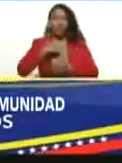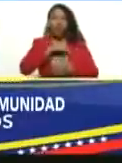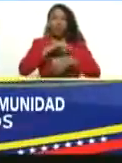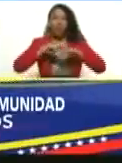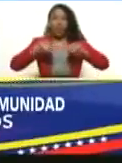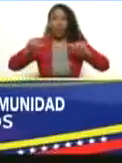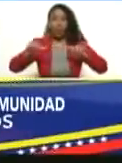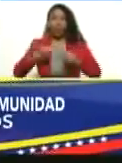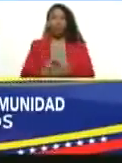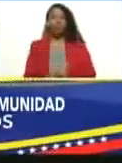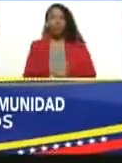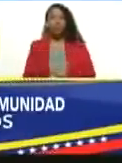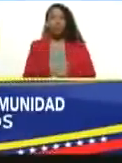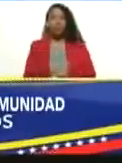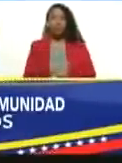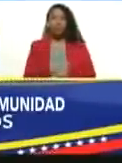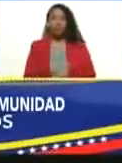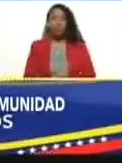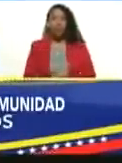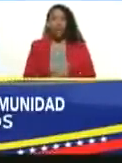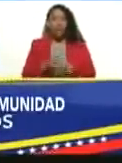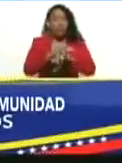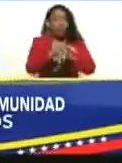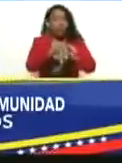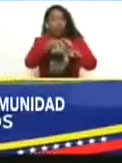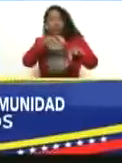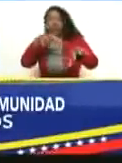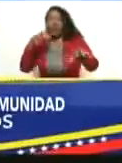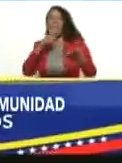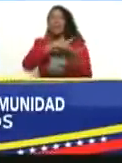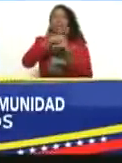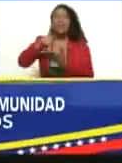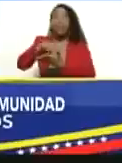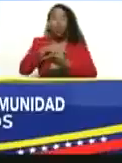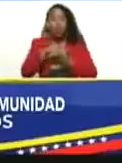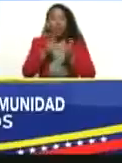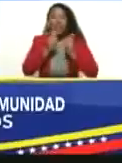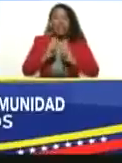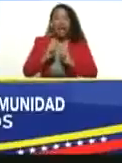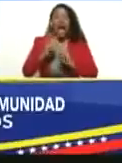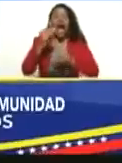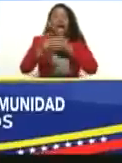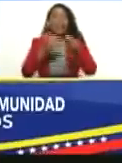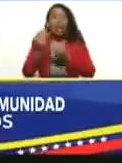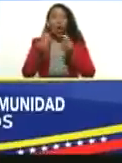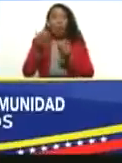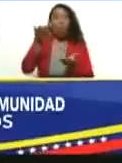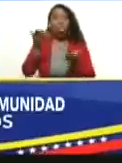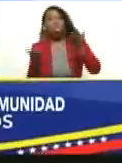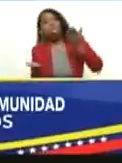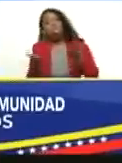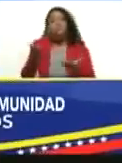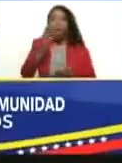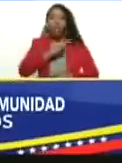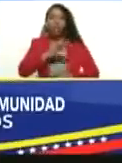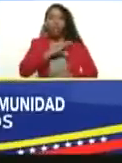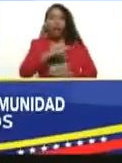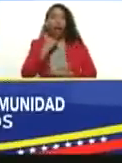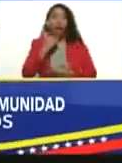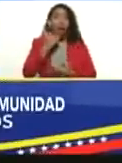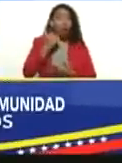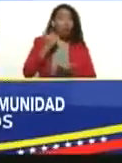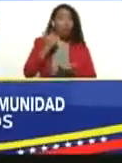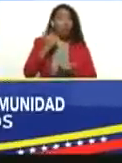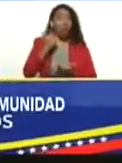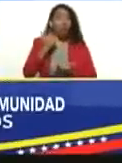nuestra región el mayor de los intervencionismos intentar desestabilizar nuestras sociedades el